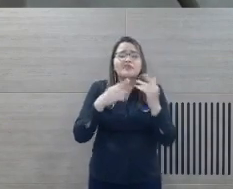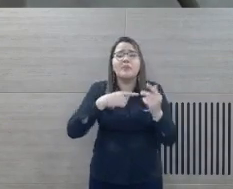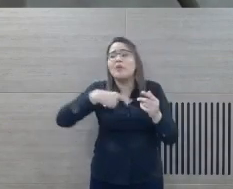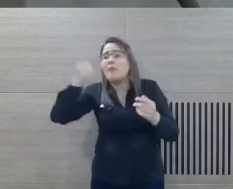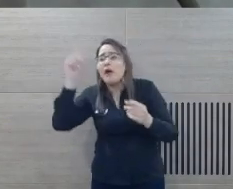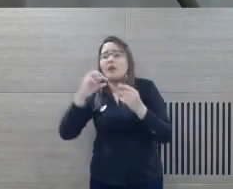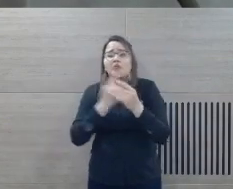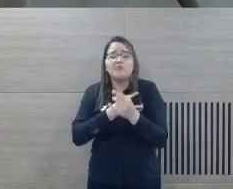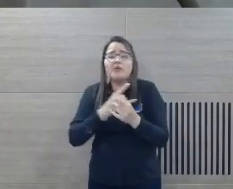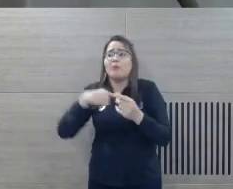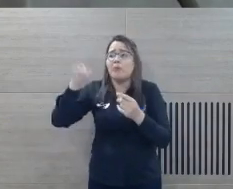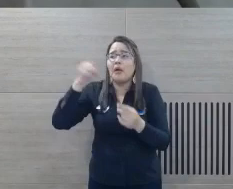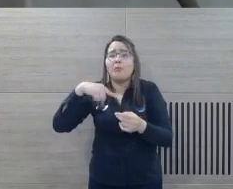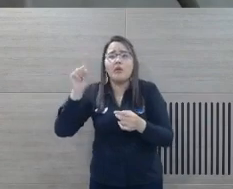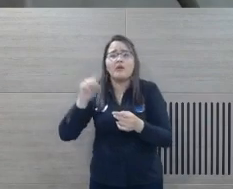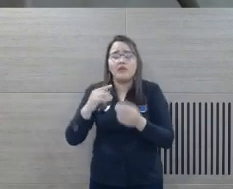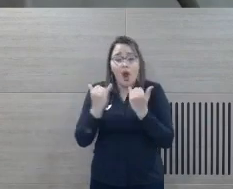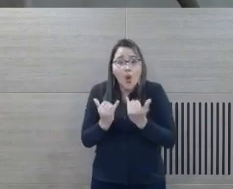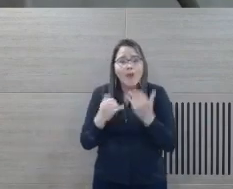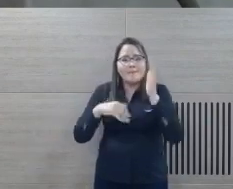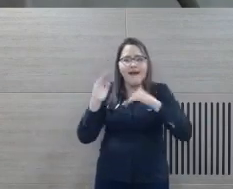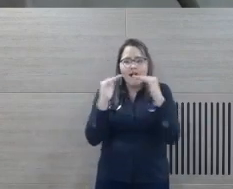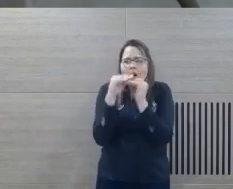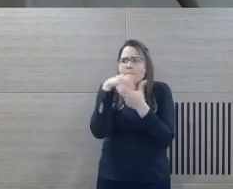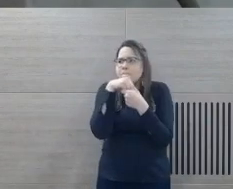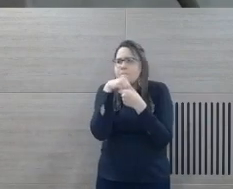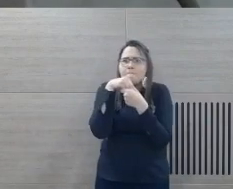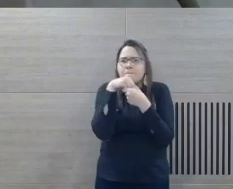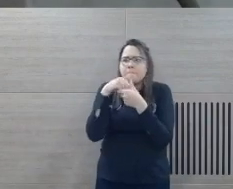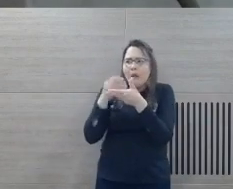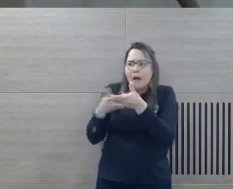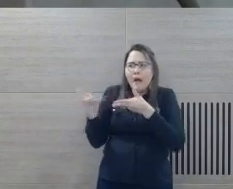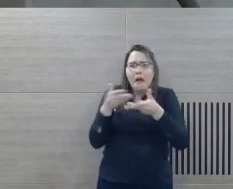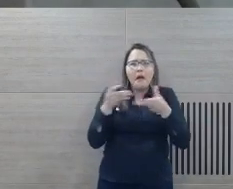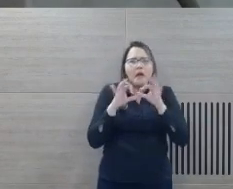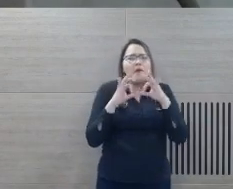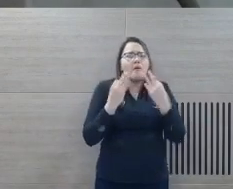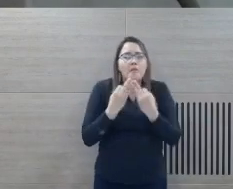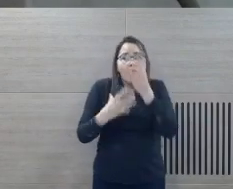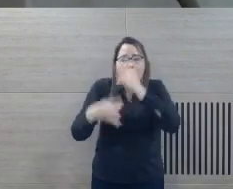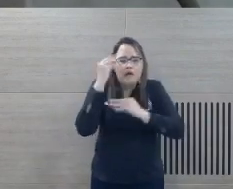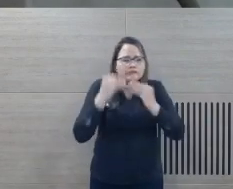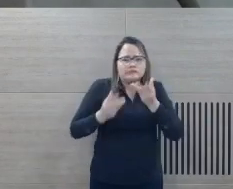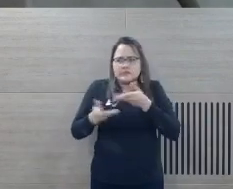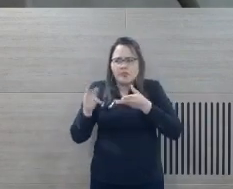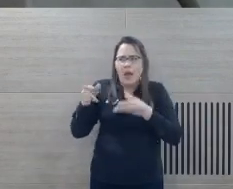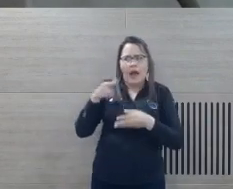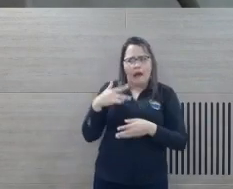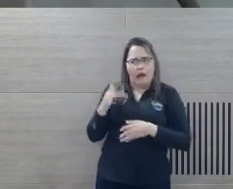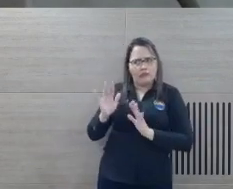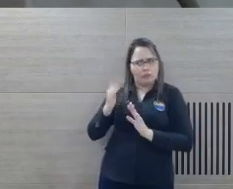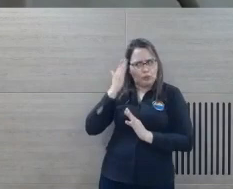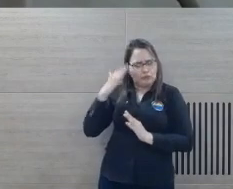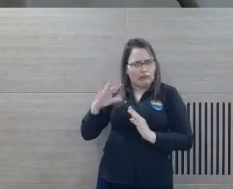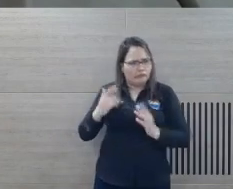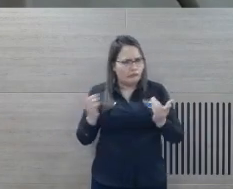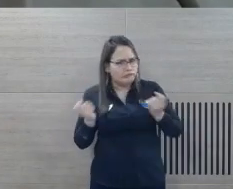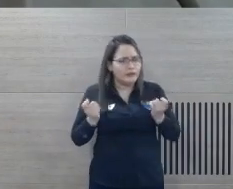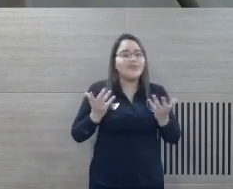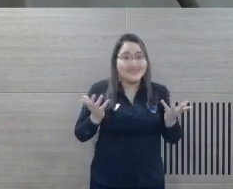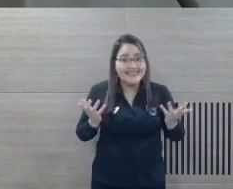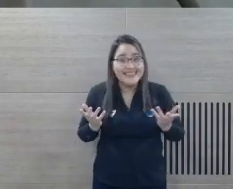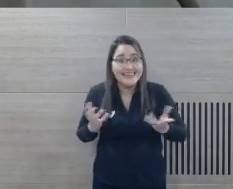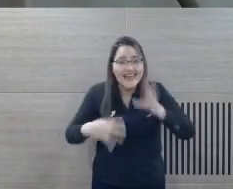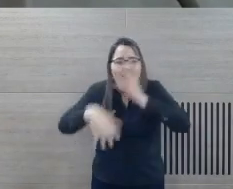seguir cuidando la vida. Esta situación nos va a acompañar el resto del tiempo. Muchos de los hábitos que se han adquirido ahora deberíamos haberlos tenido